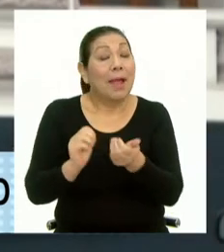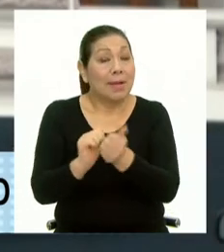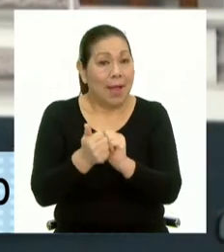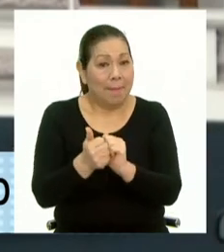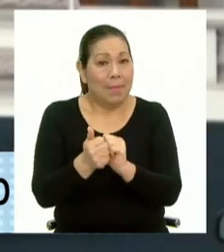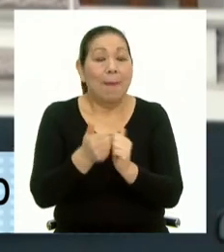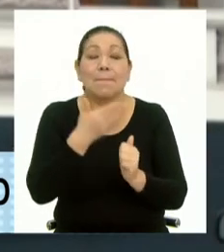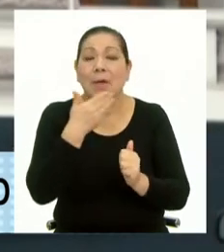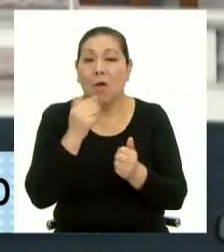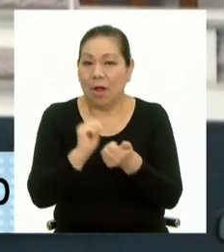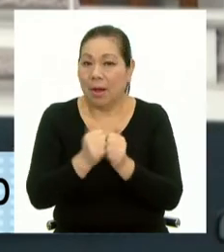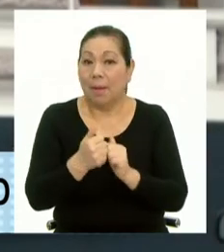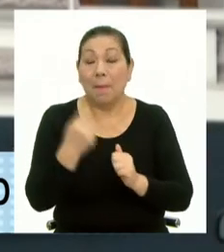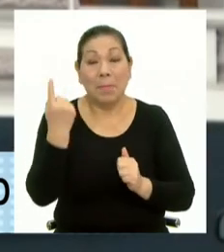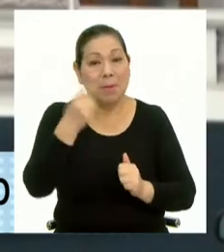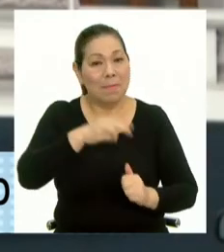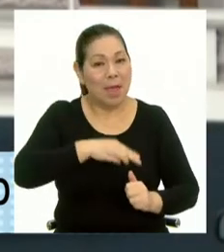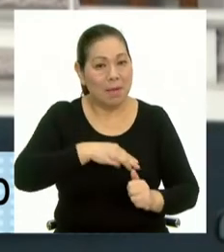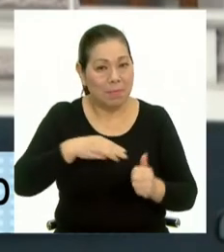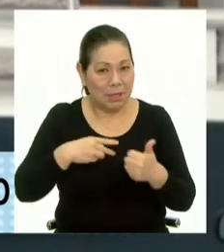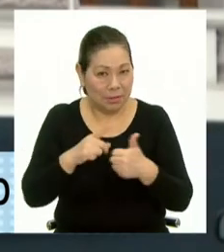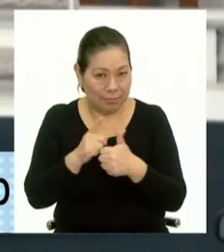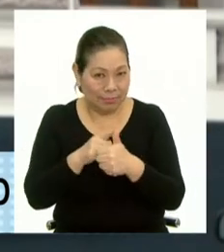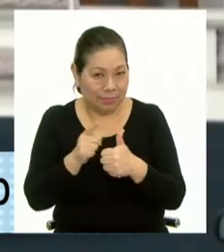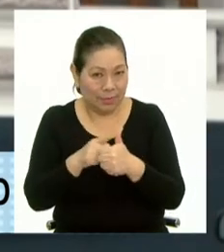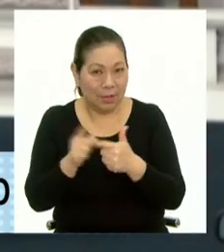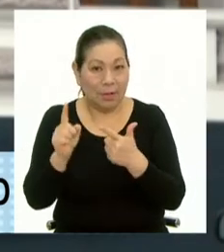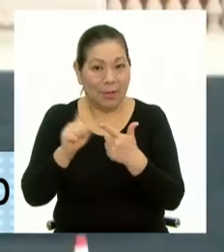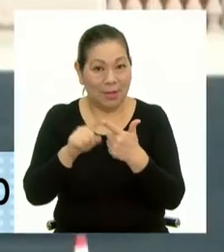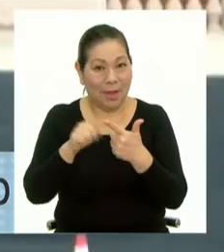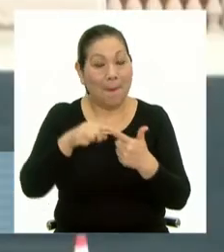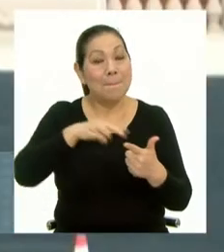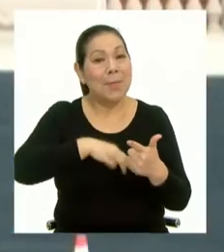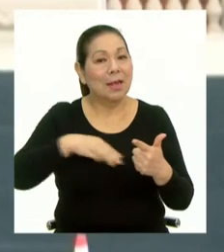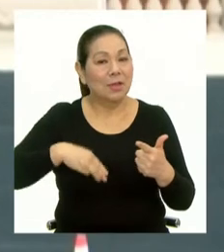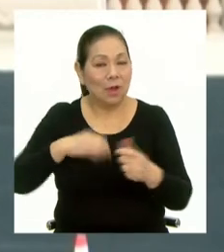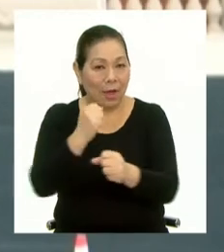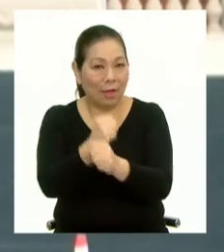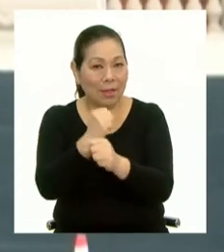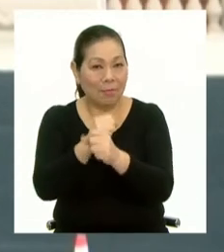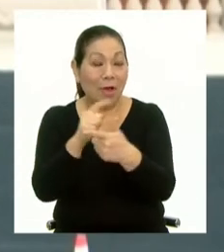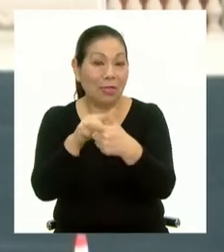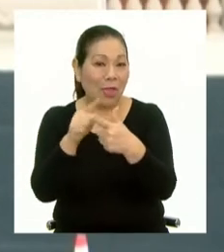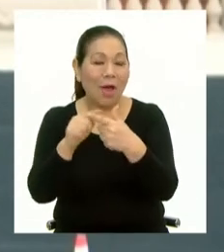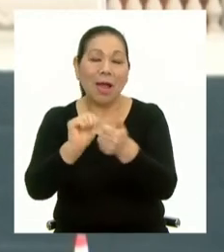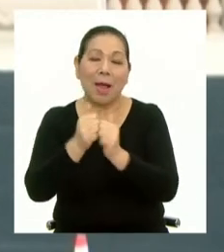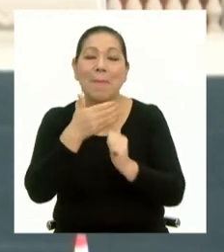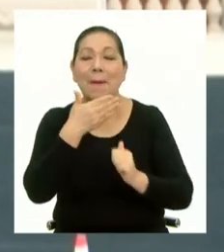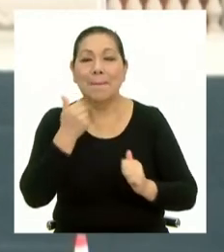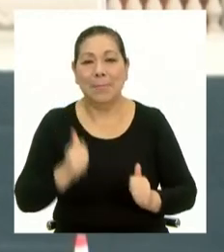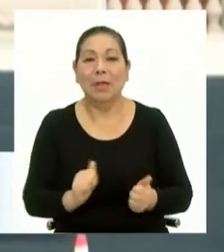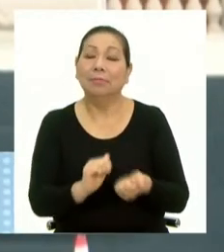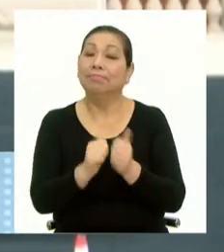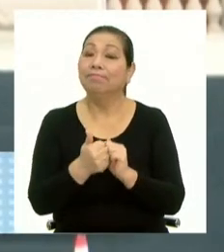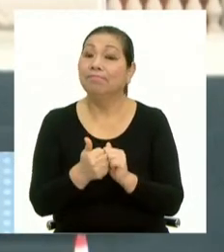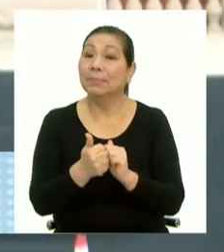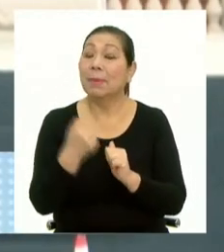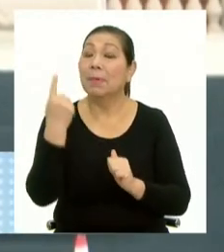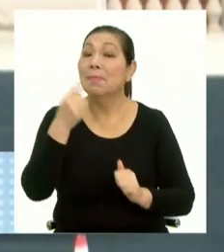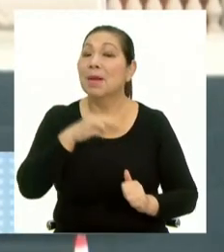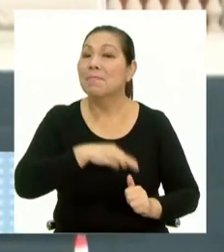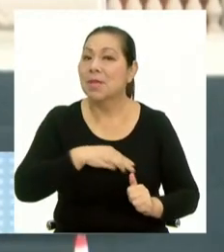cambios. El primer ministro y el ministro de Trabajo. Acá el tema es ver el cambio del